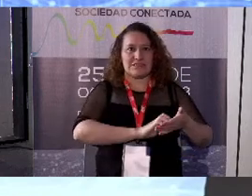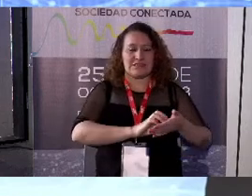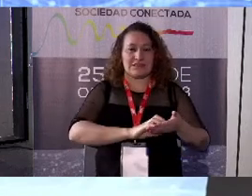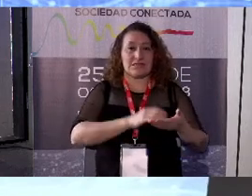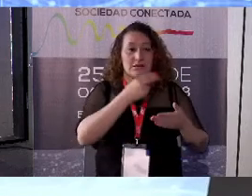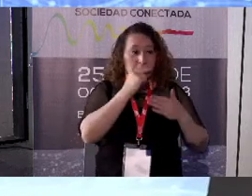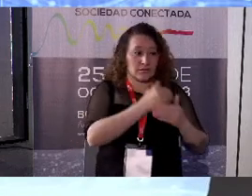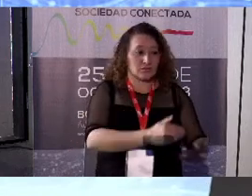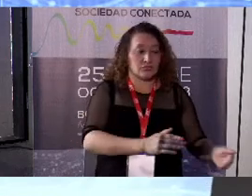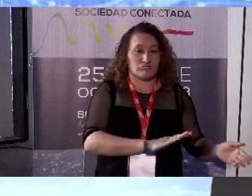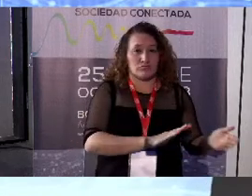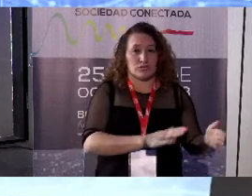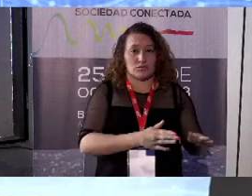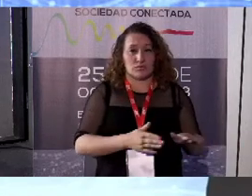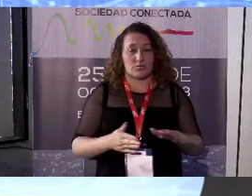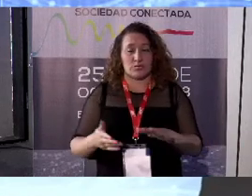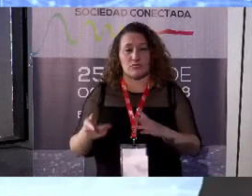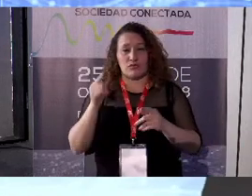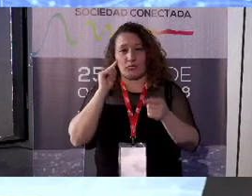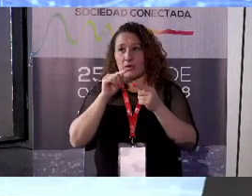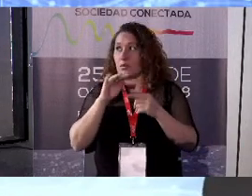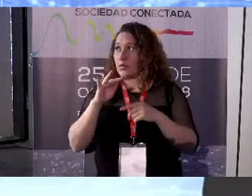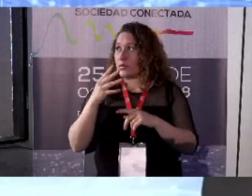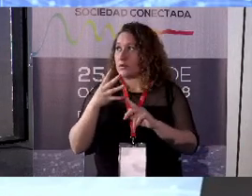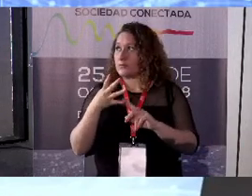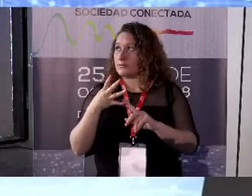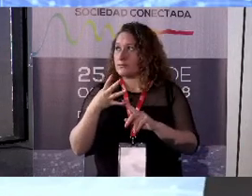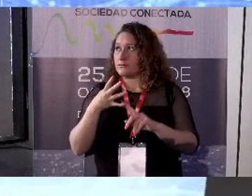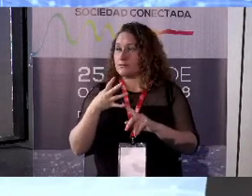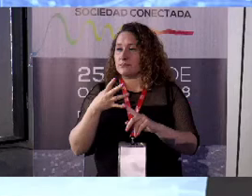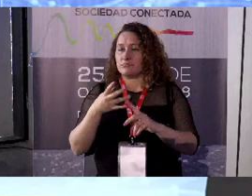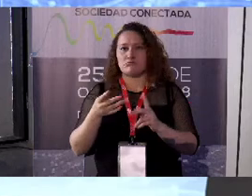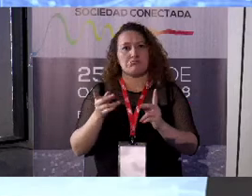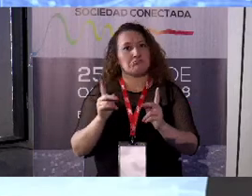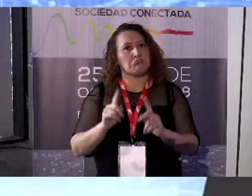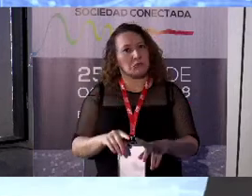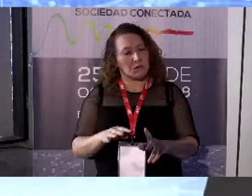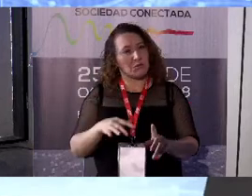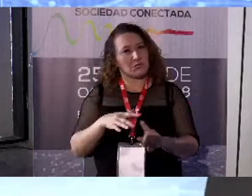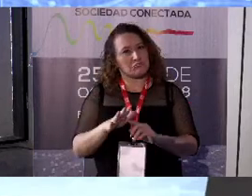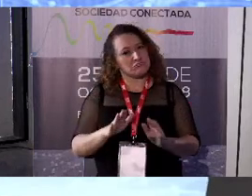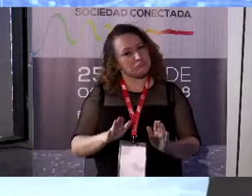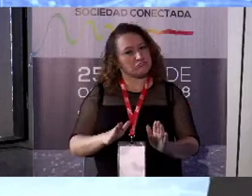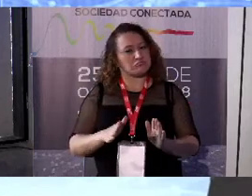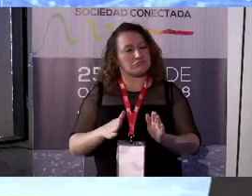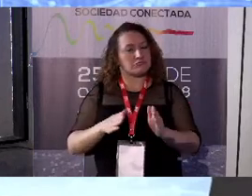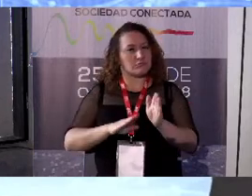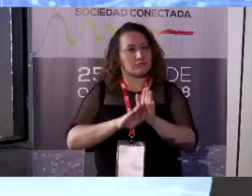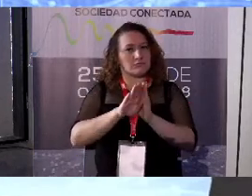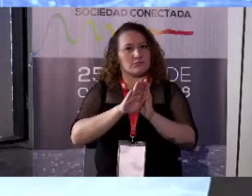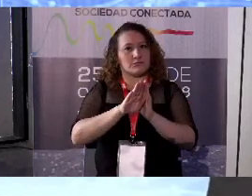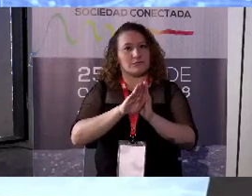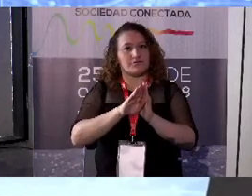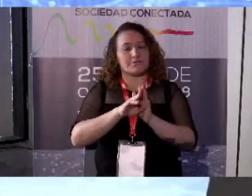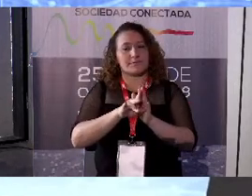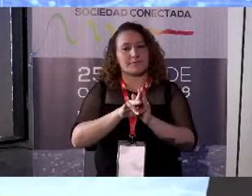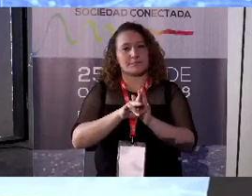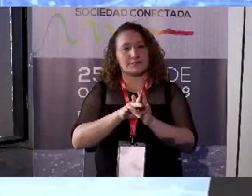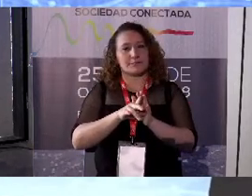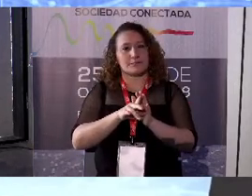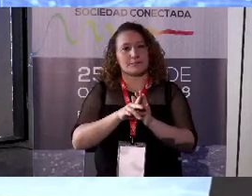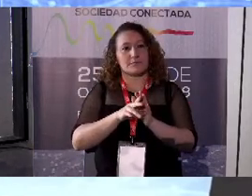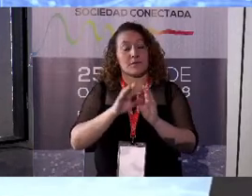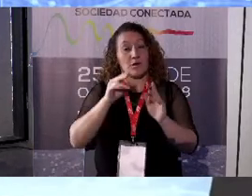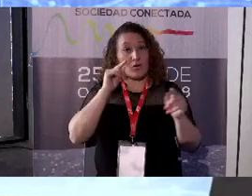infantil El objetivo cu sea también Tuvo una un avance en eso y con respecto al